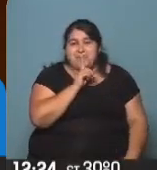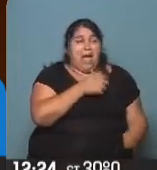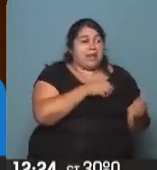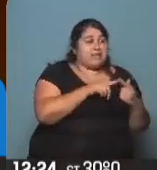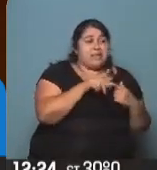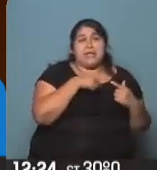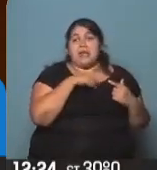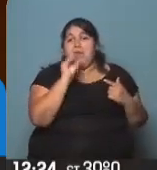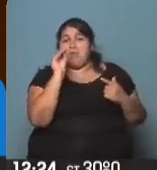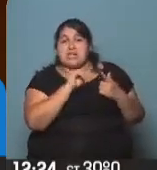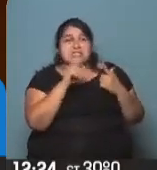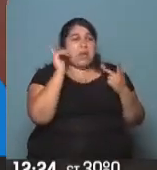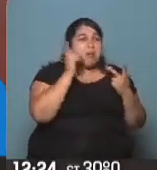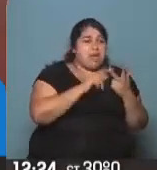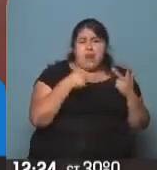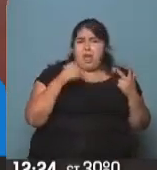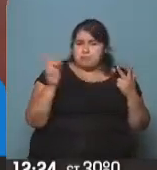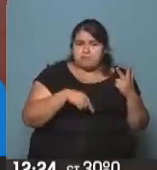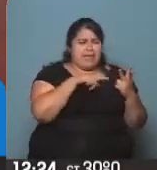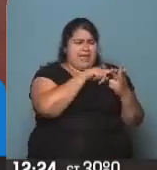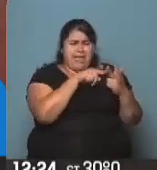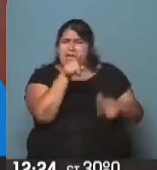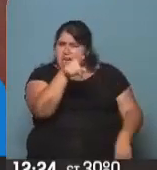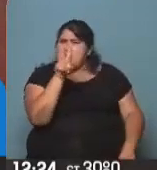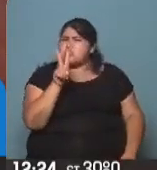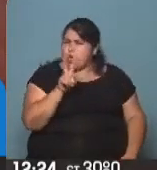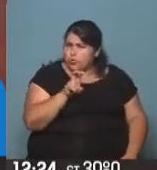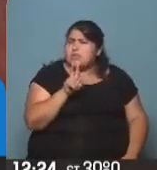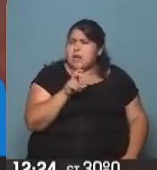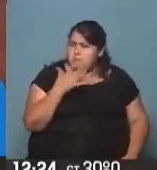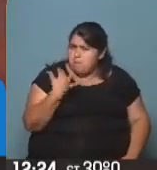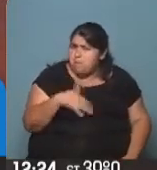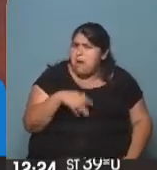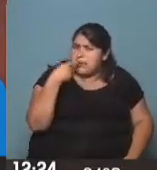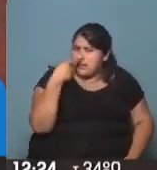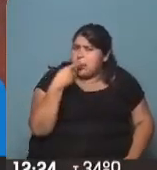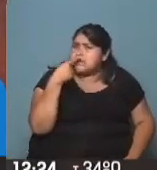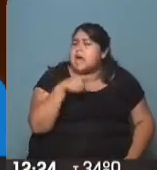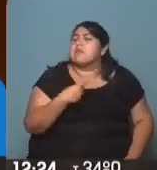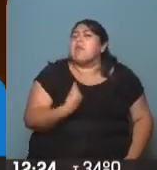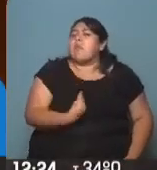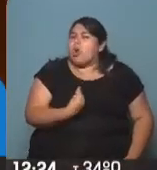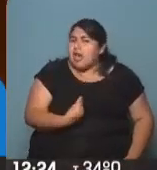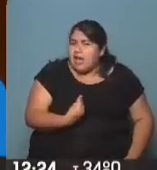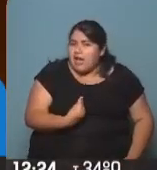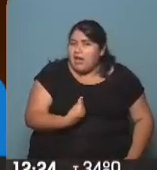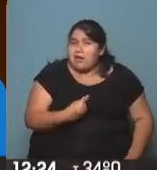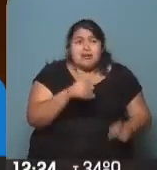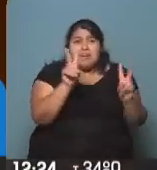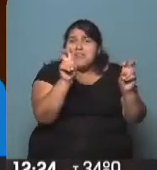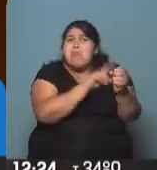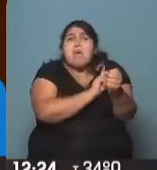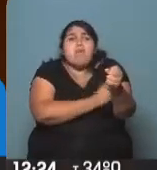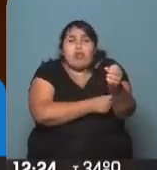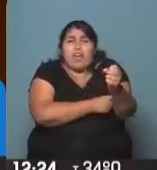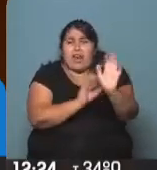ni la mexicana. Y aquí lo que es interesante, Esa es la cultura, es una cuestión cultural. no solo Y cultural, sí. son cuestiones de poder. No, a ver,